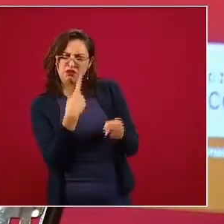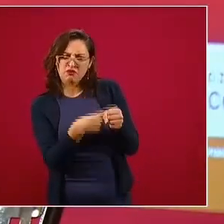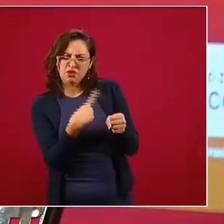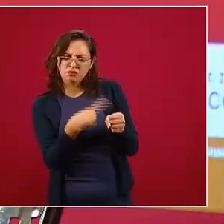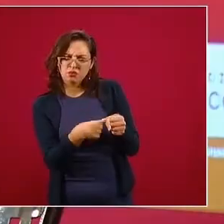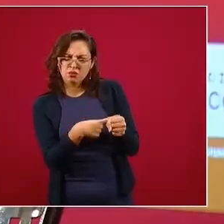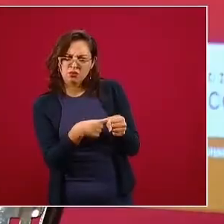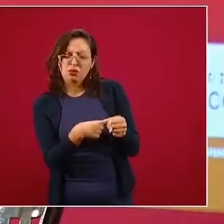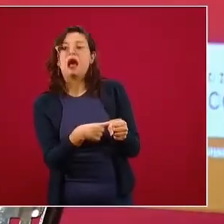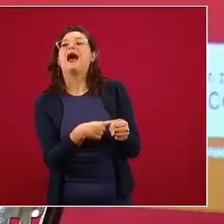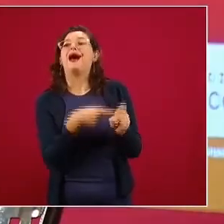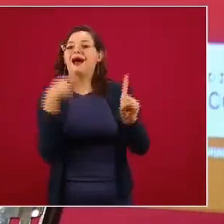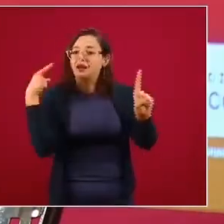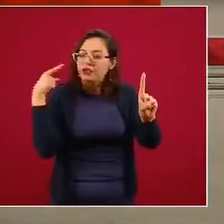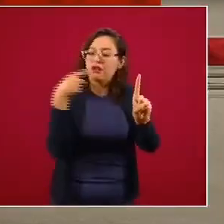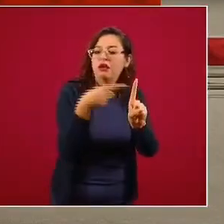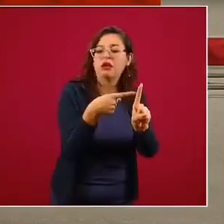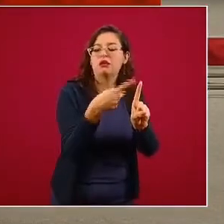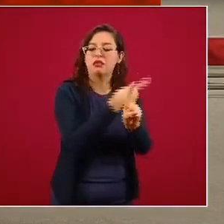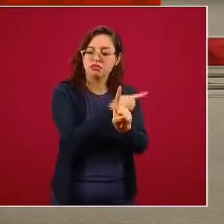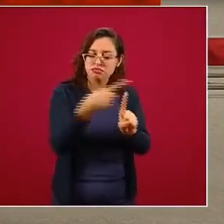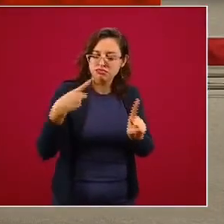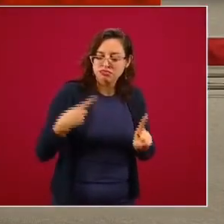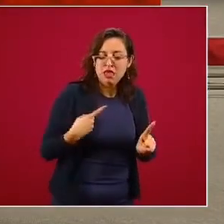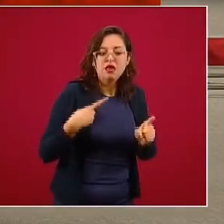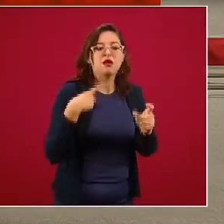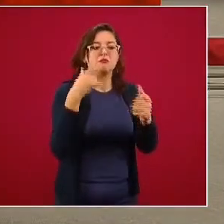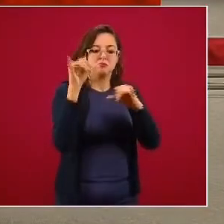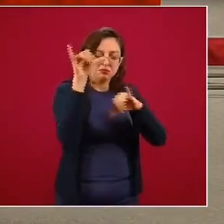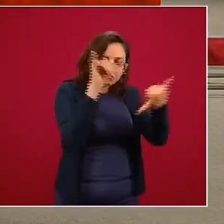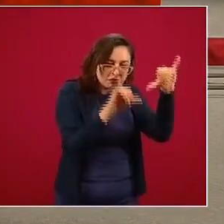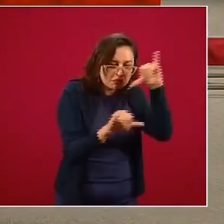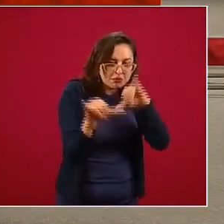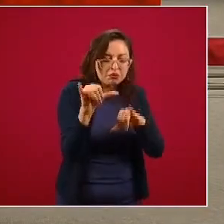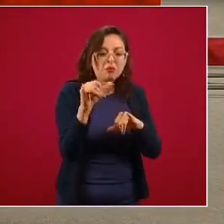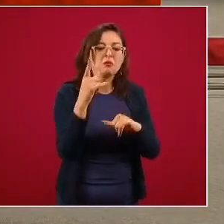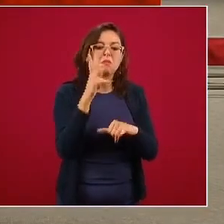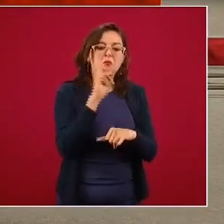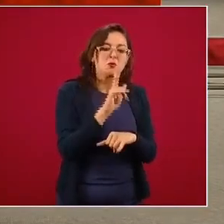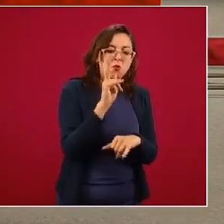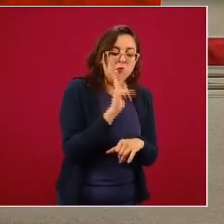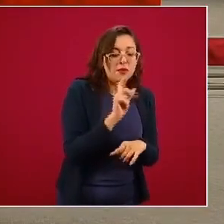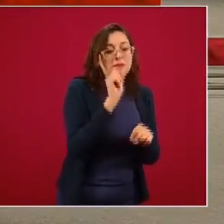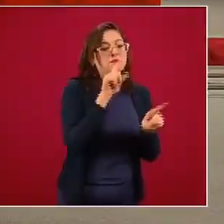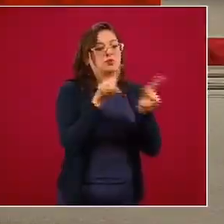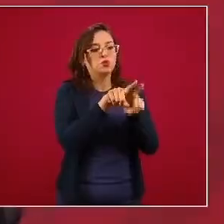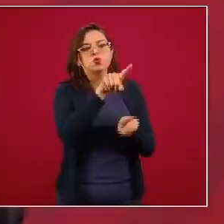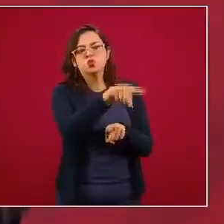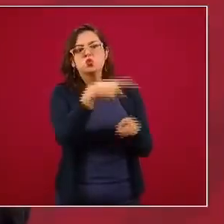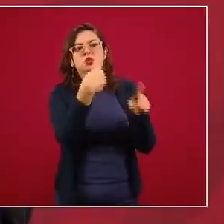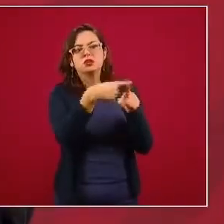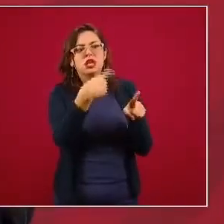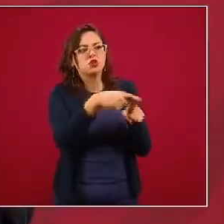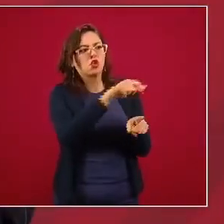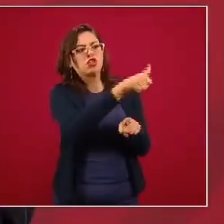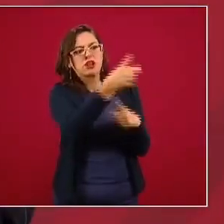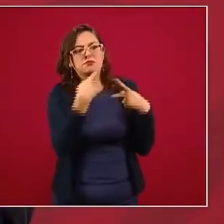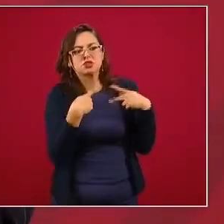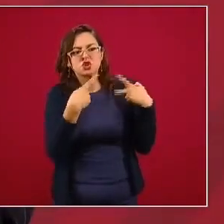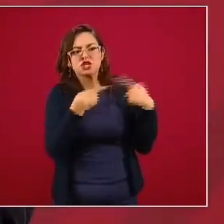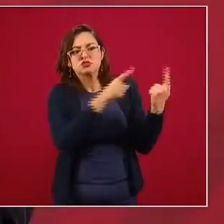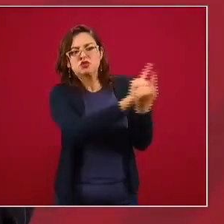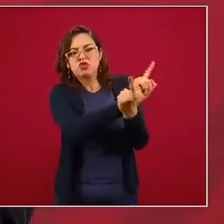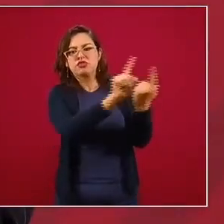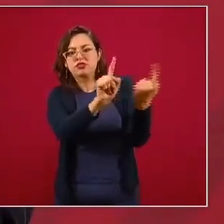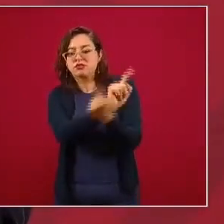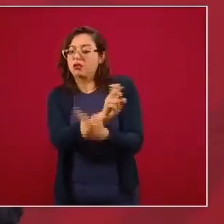prueba porque eso ayuda a hacer el estudio de caso-contacto y hacer la contención centrada en personas, que es lo que hemos venido haciendo